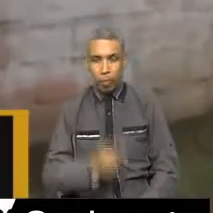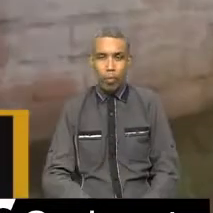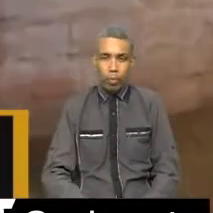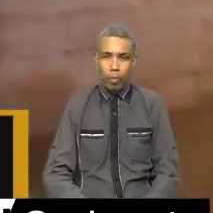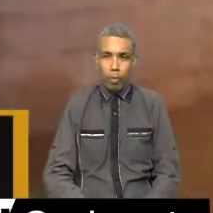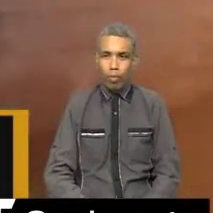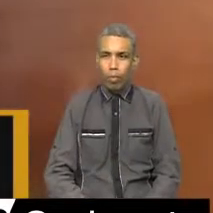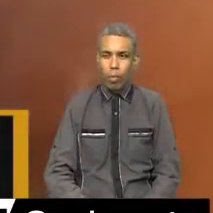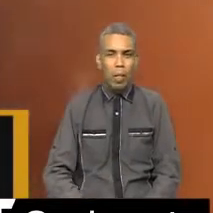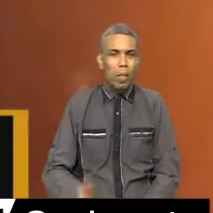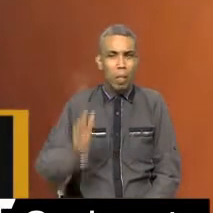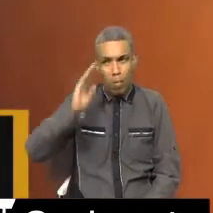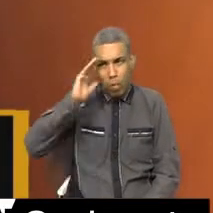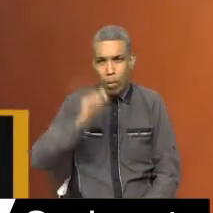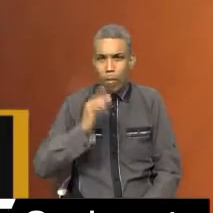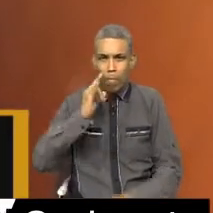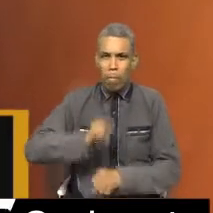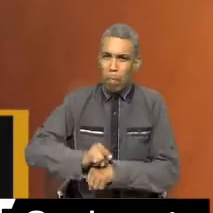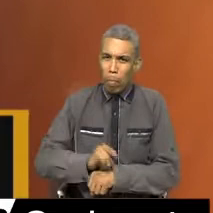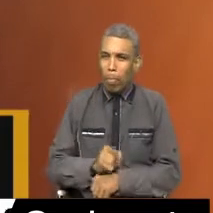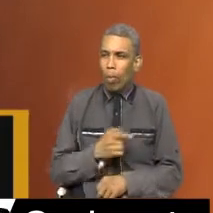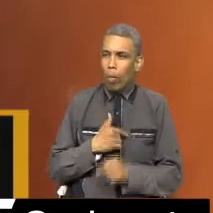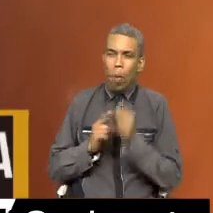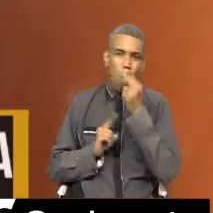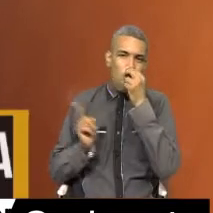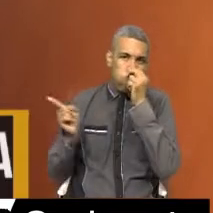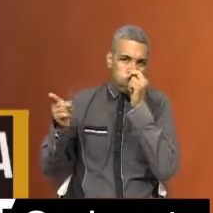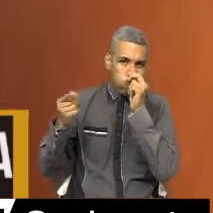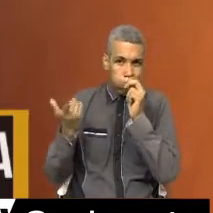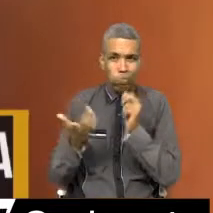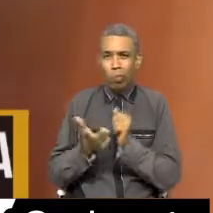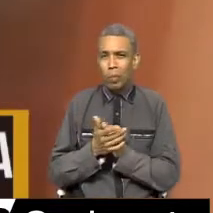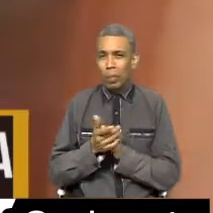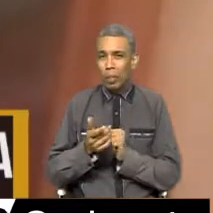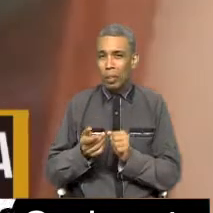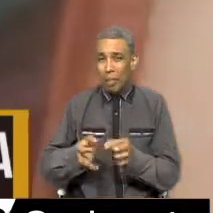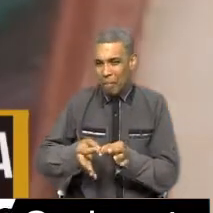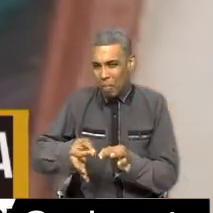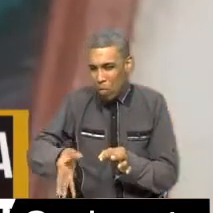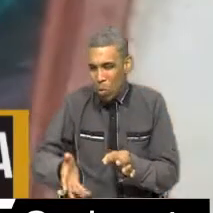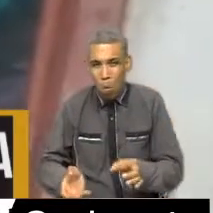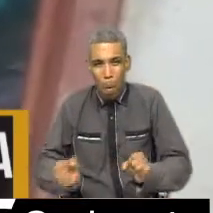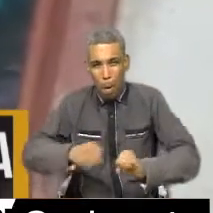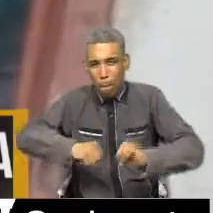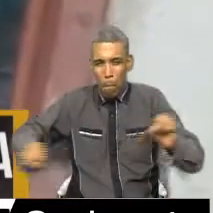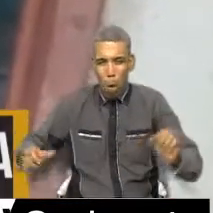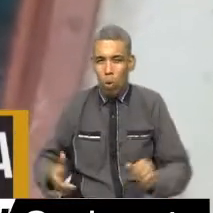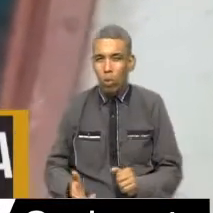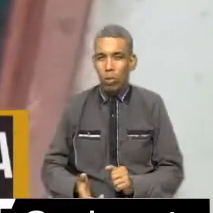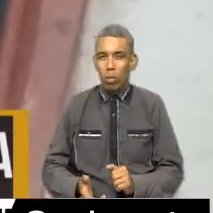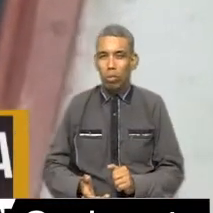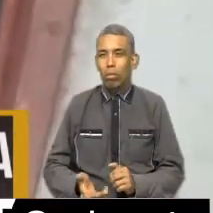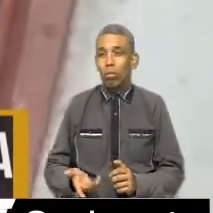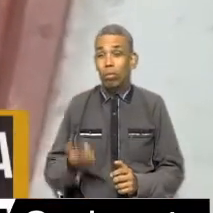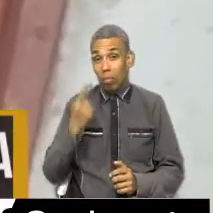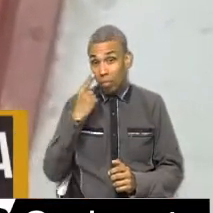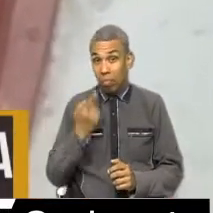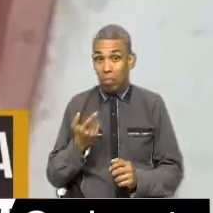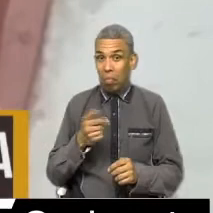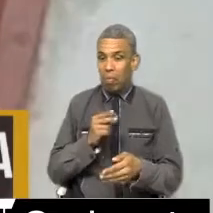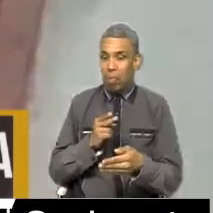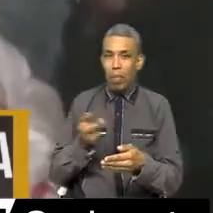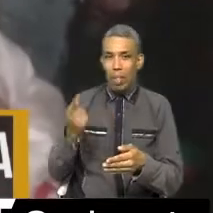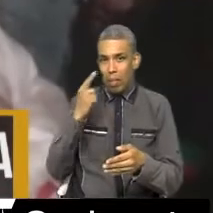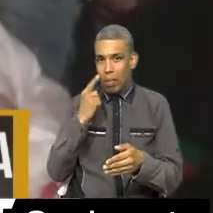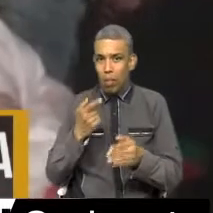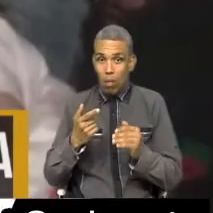Barranca Bermeja, donde se vende pólvora, las autoridades incautaron varios kilos de estos juegos pirotécnicos, ya que no contaban con los permisos establecidos